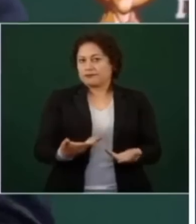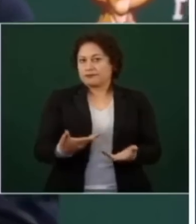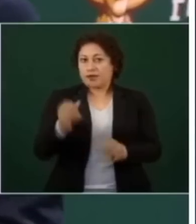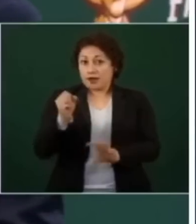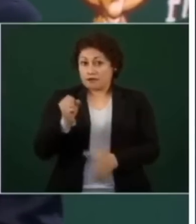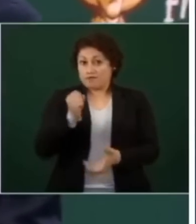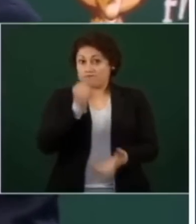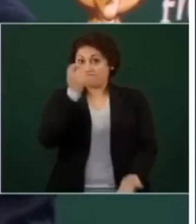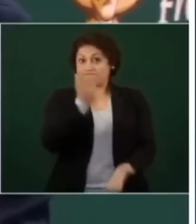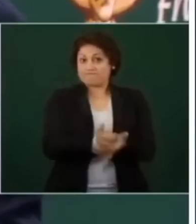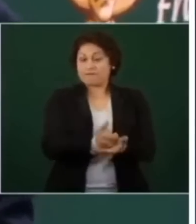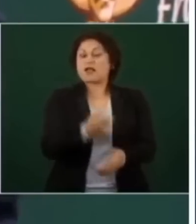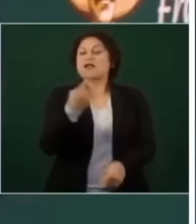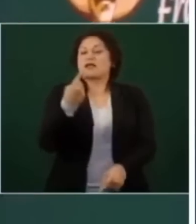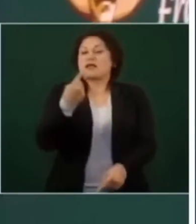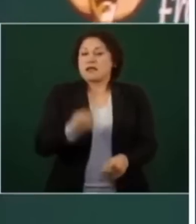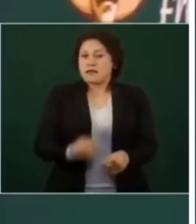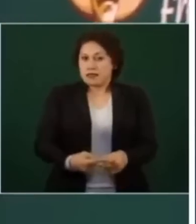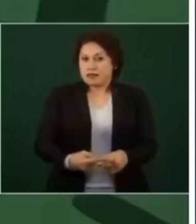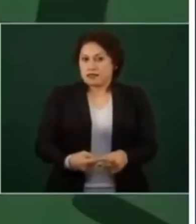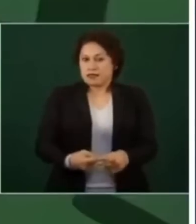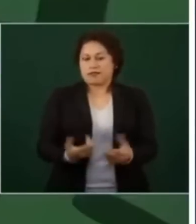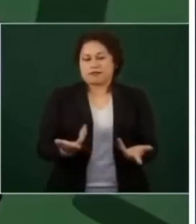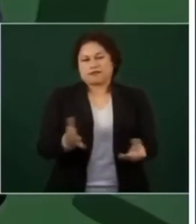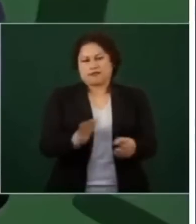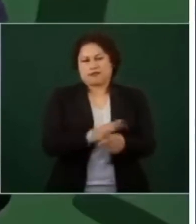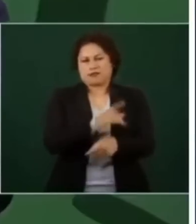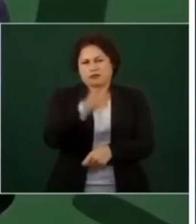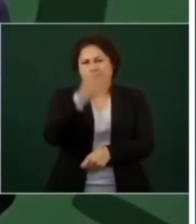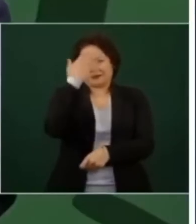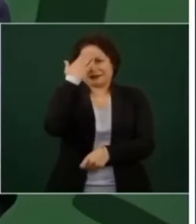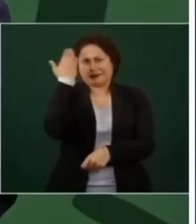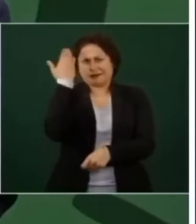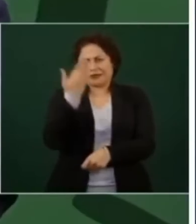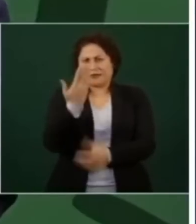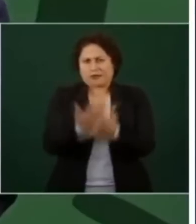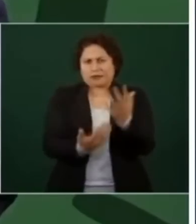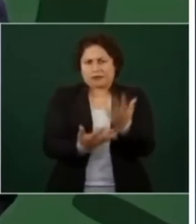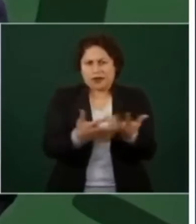dinero? Porque todo esto se hace pagando.